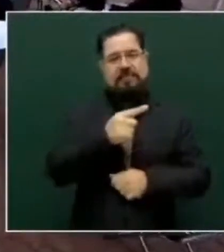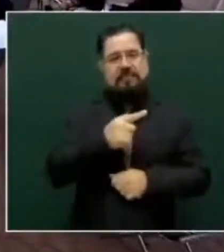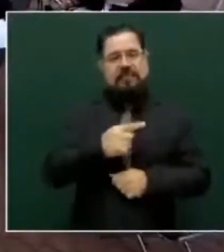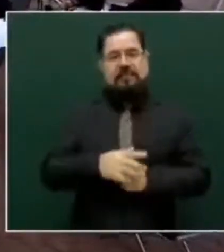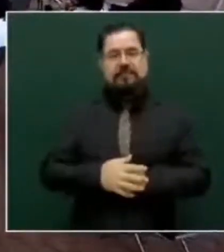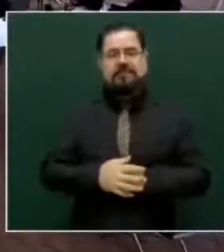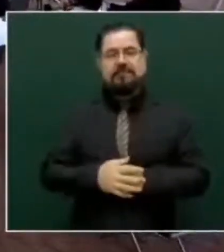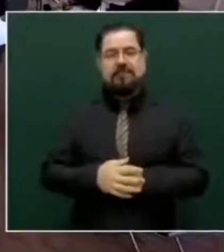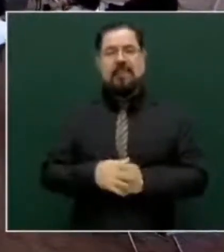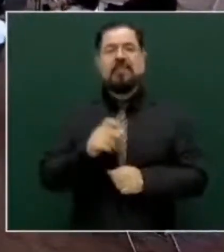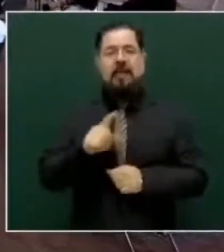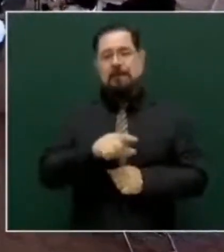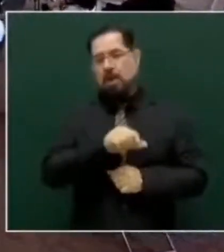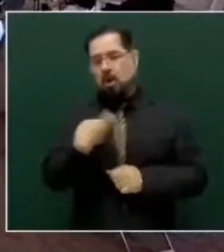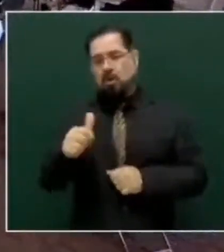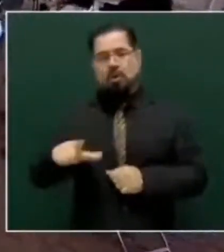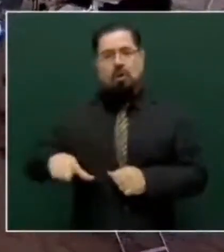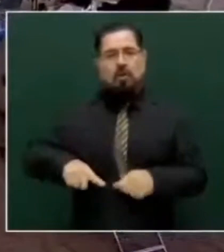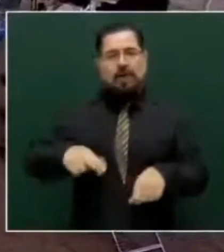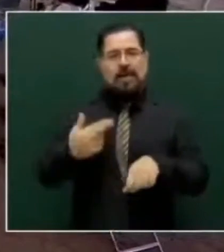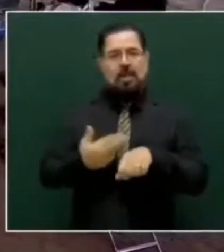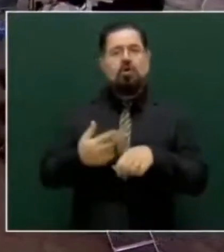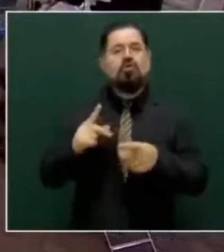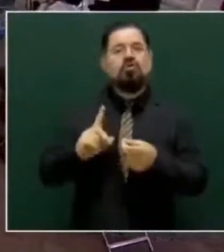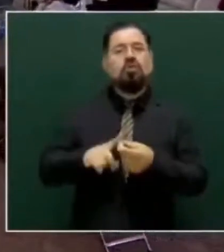Y el gobernador,